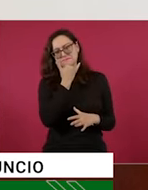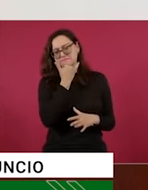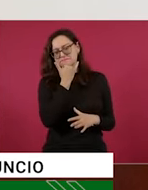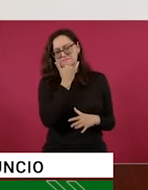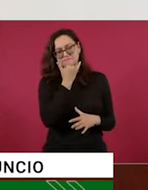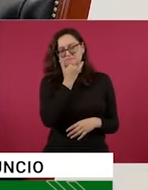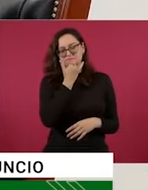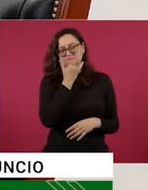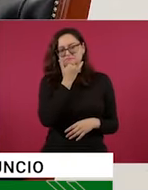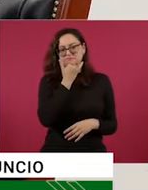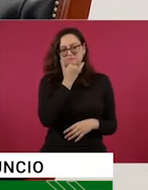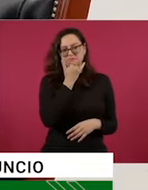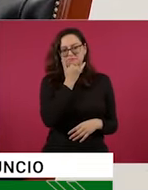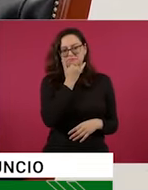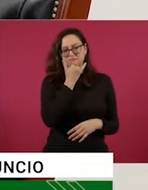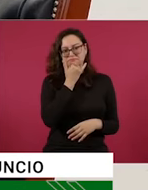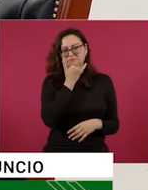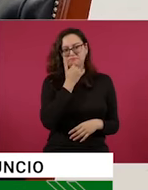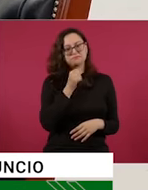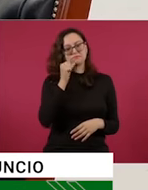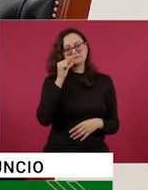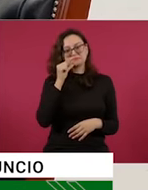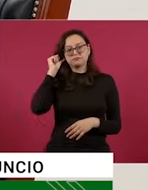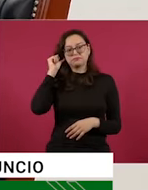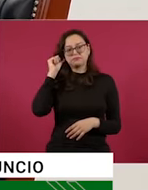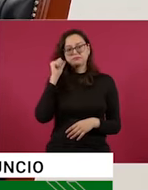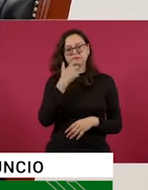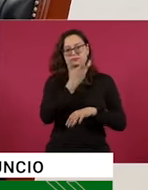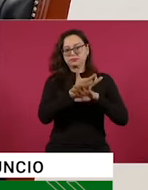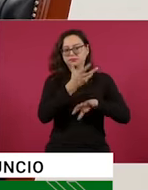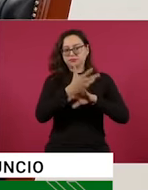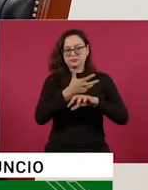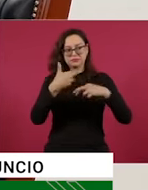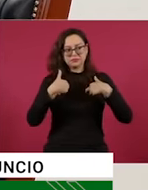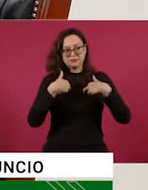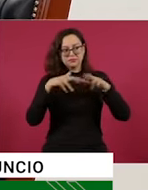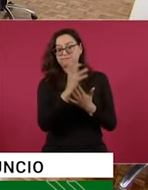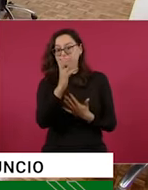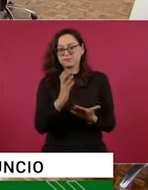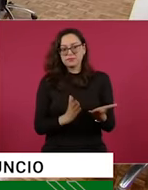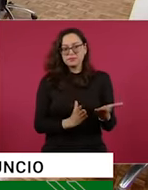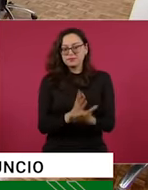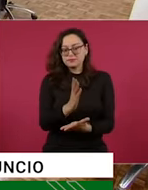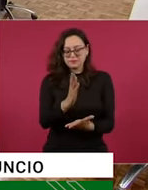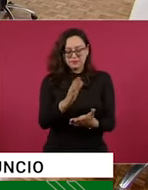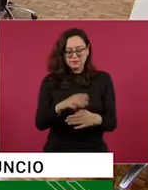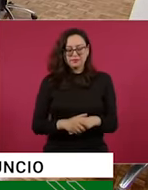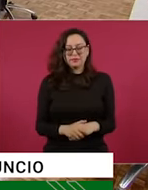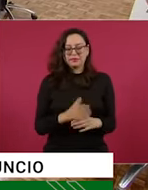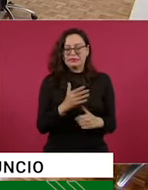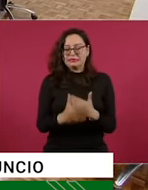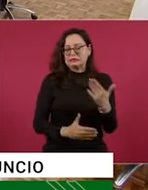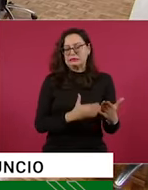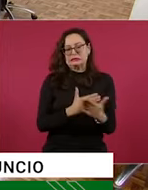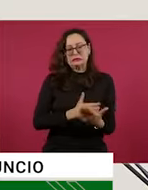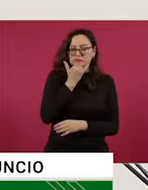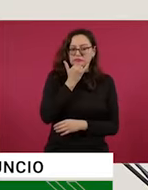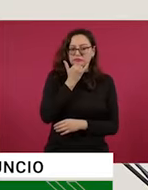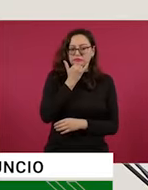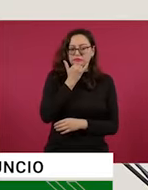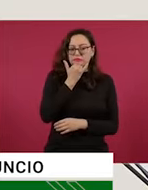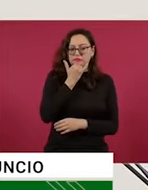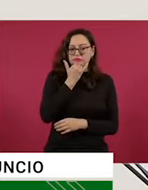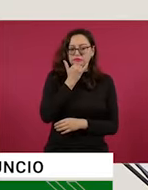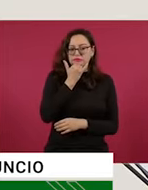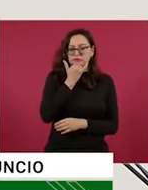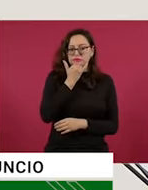ayer desde el Departamento de Estado es un exceso. Ofrezco disculpa